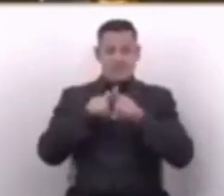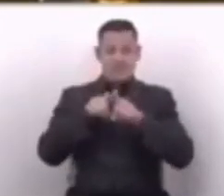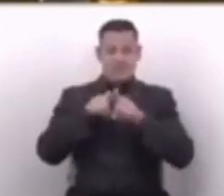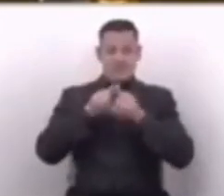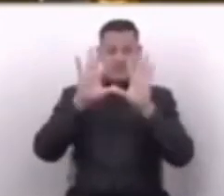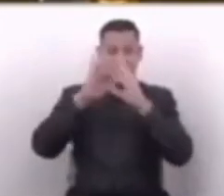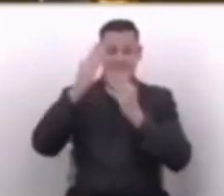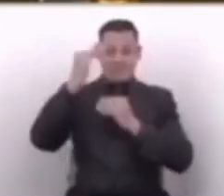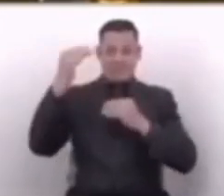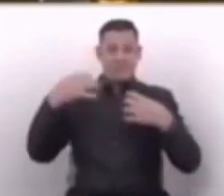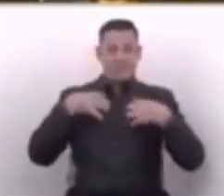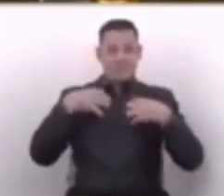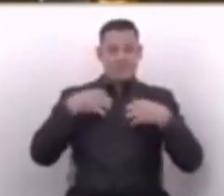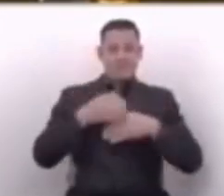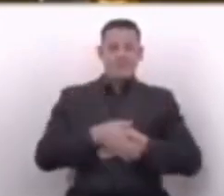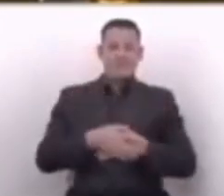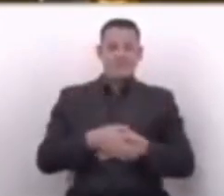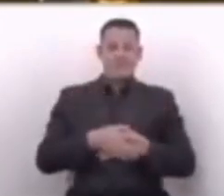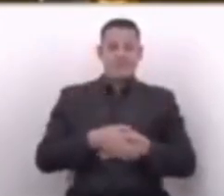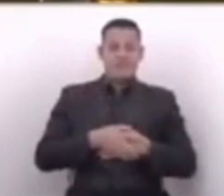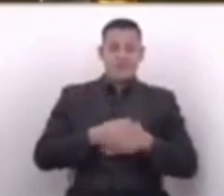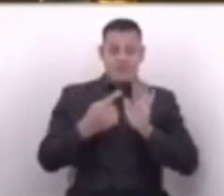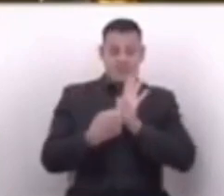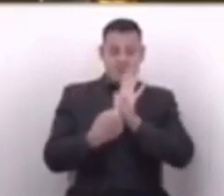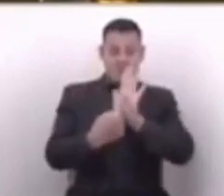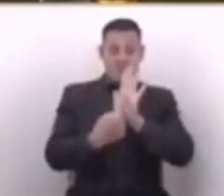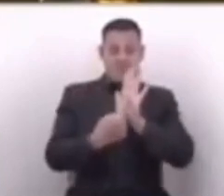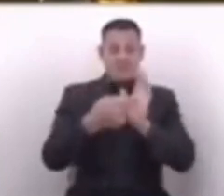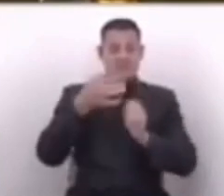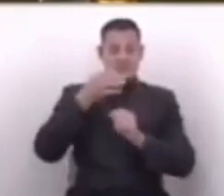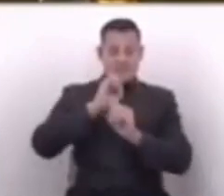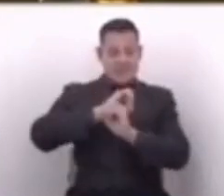exterior. Ha quedado en evidencia.